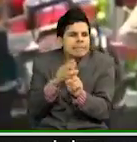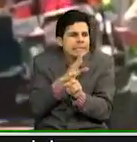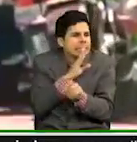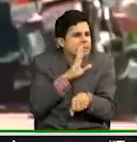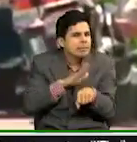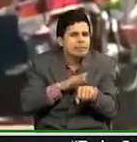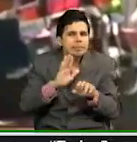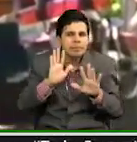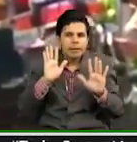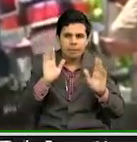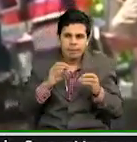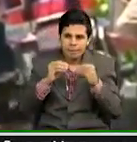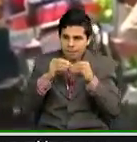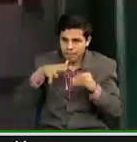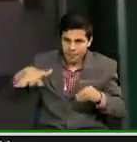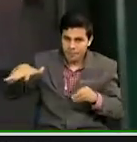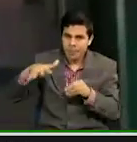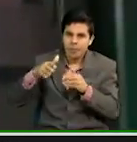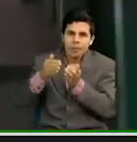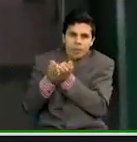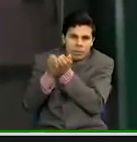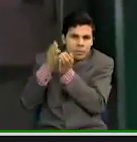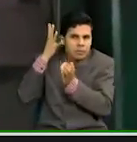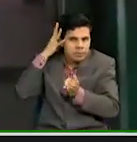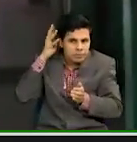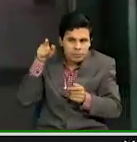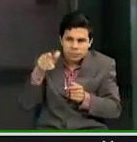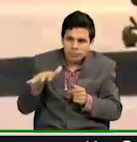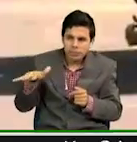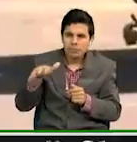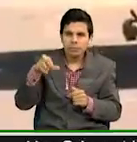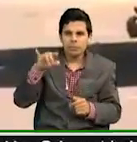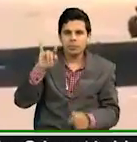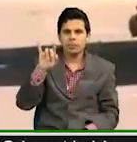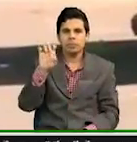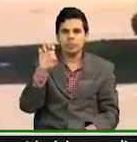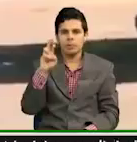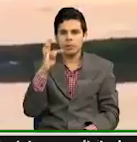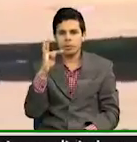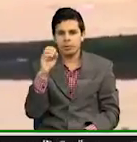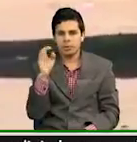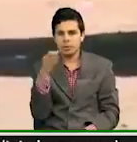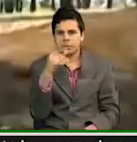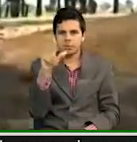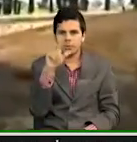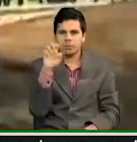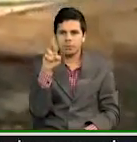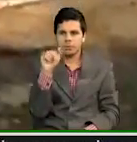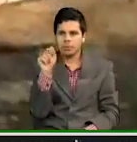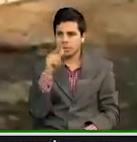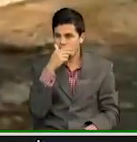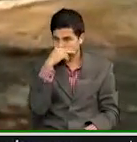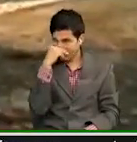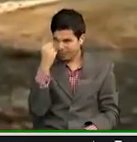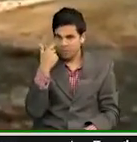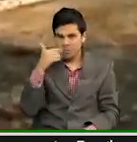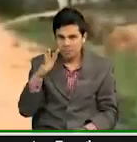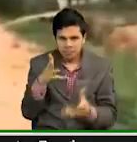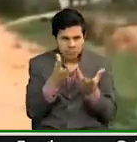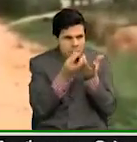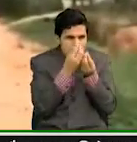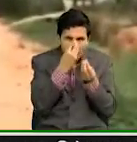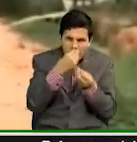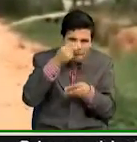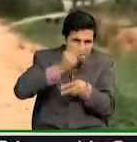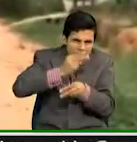rural del municipio de puerto santander específicamente en el sector de puerto lleras se dio al parecer una incursión de bandas